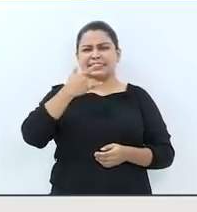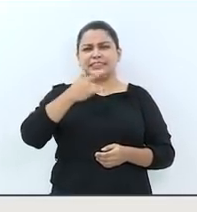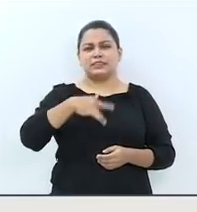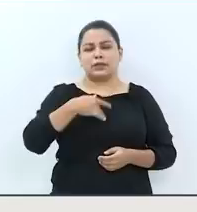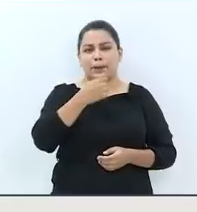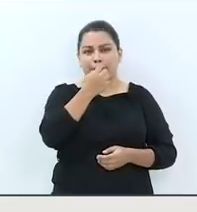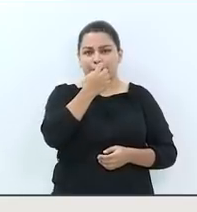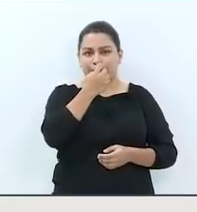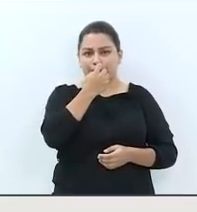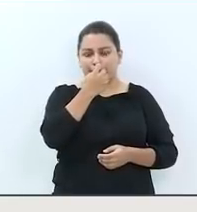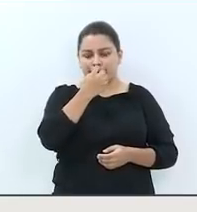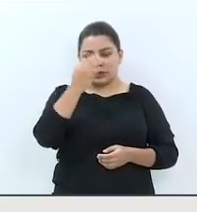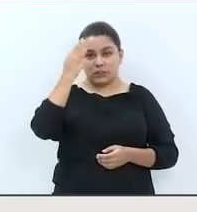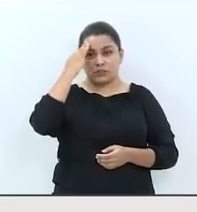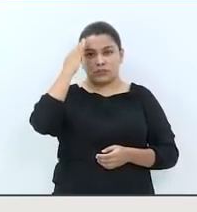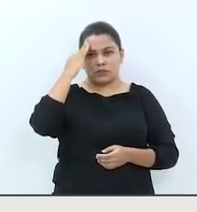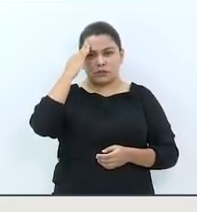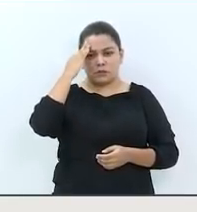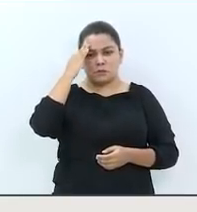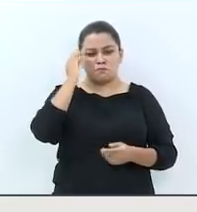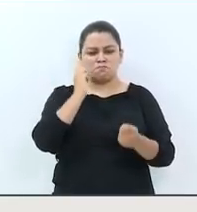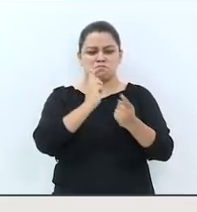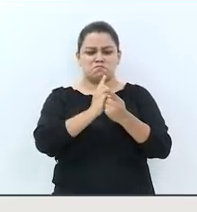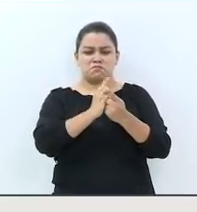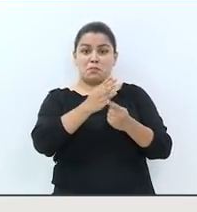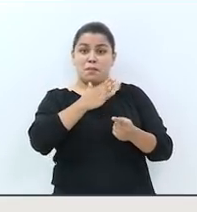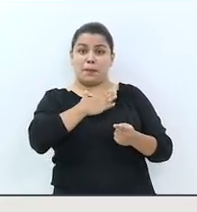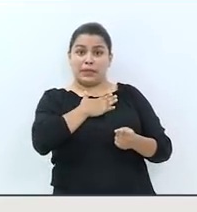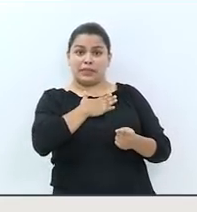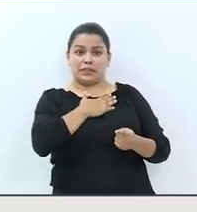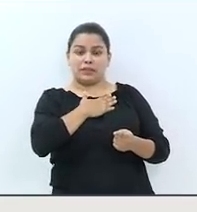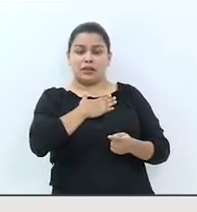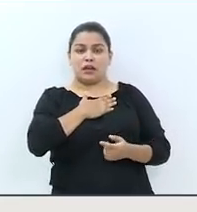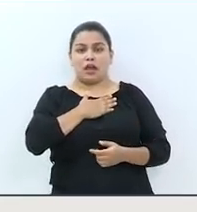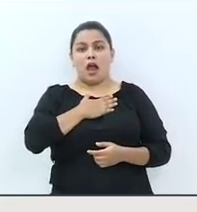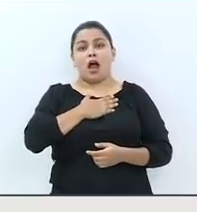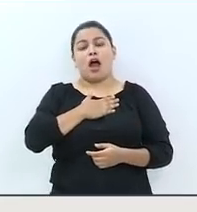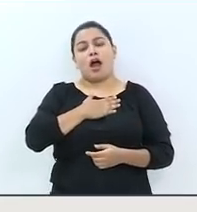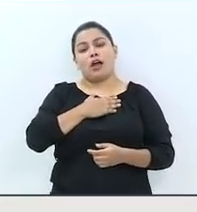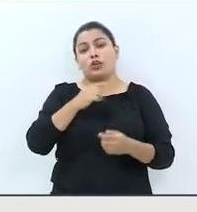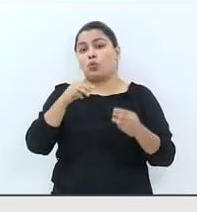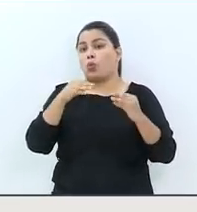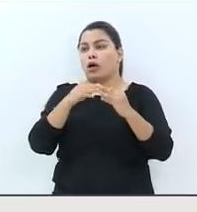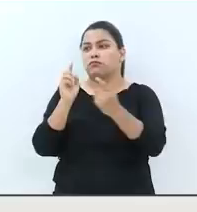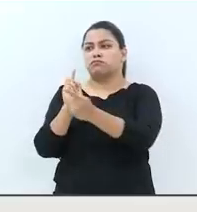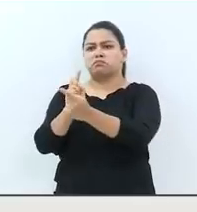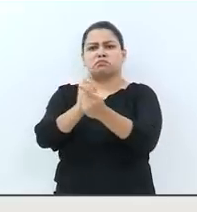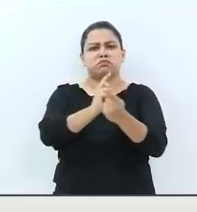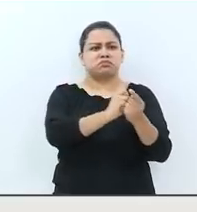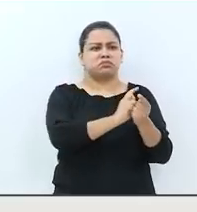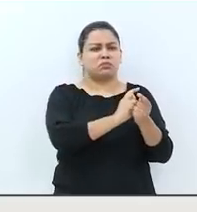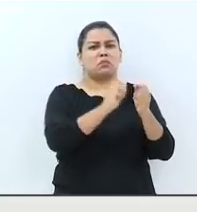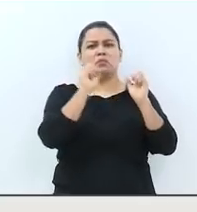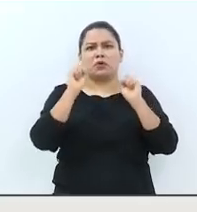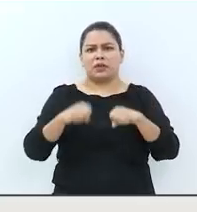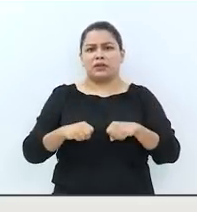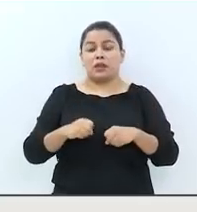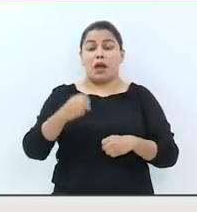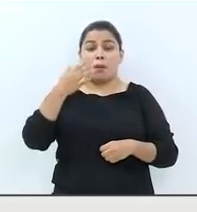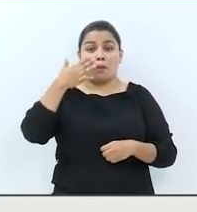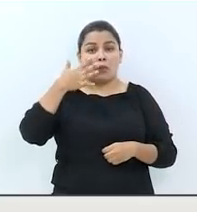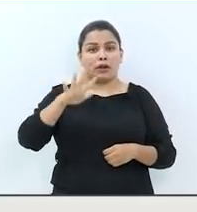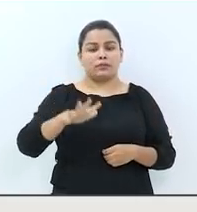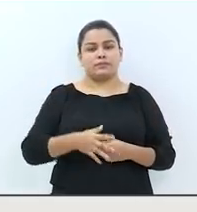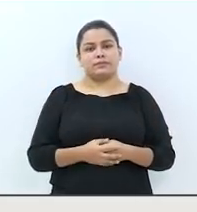que nos lleva a conocernos y a conocer hacia afuera nos permite irnos anticipando. Por